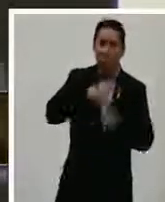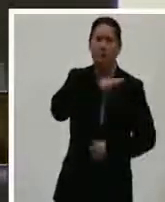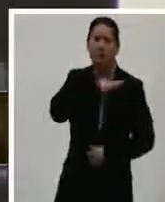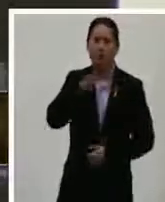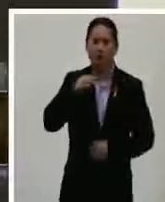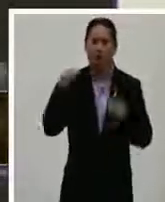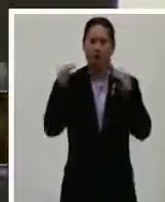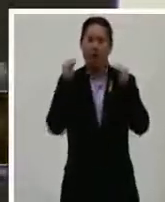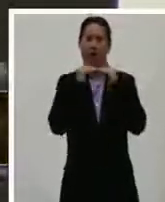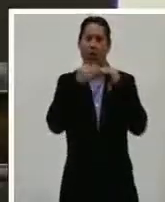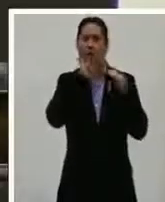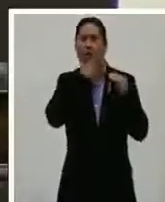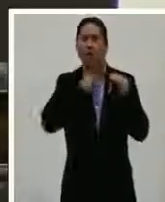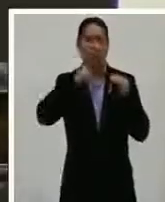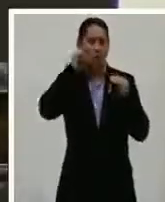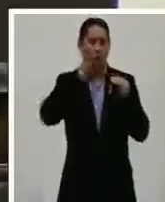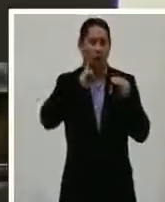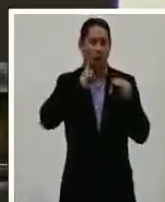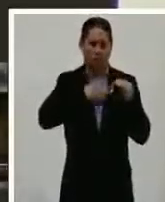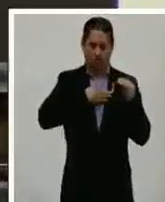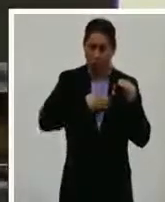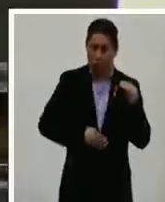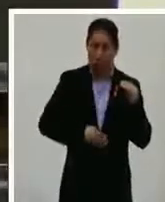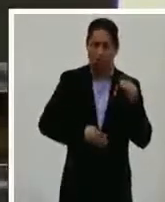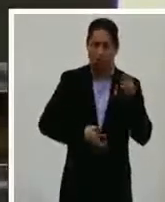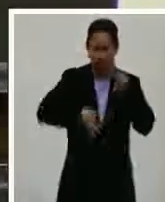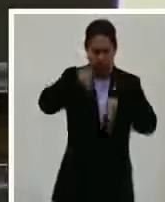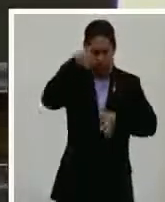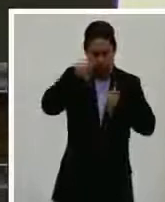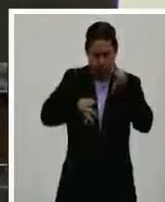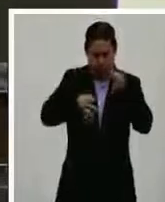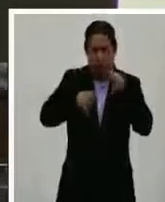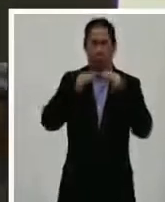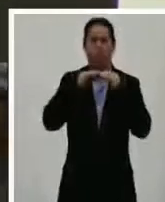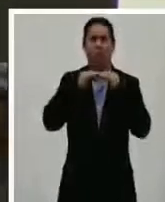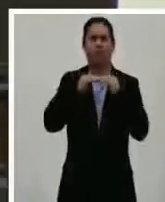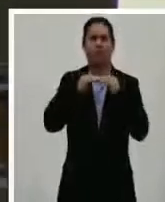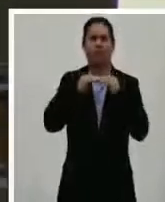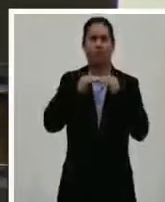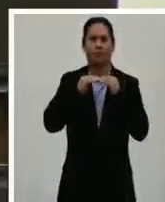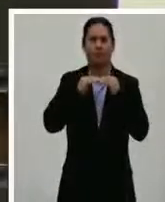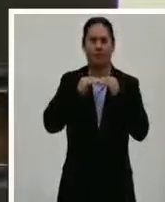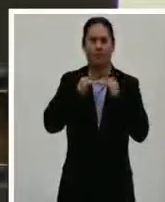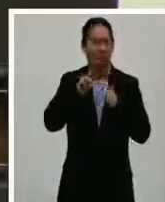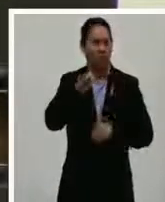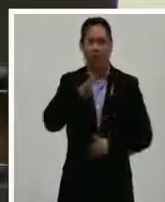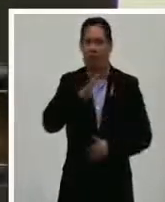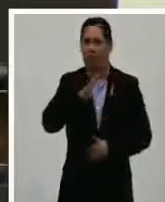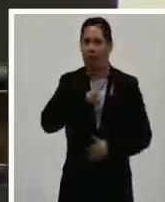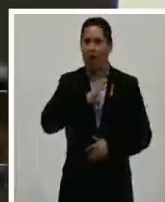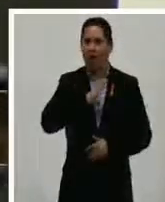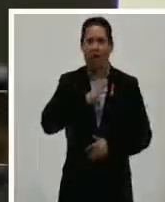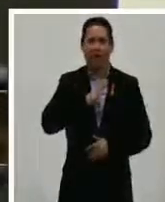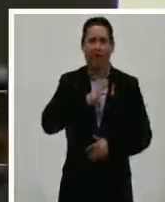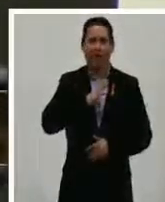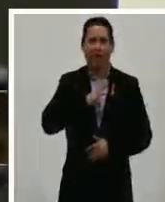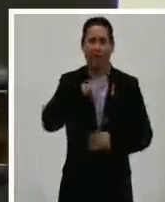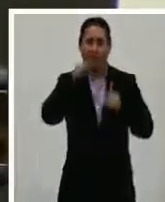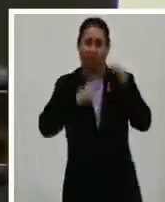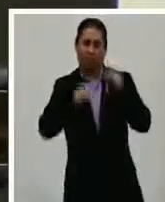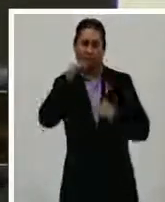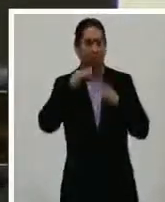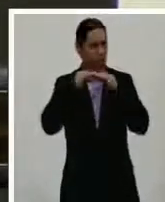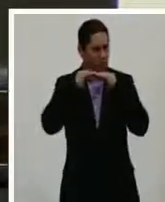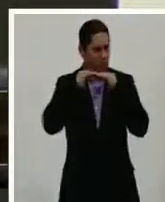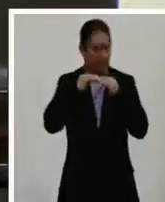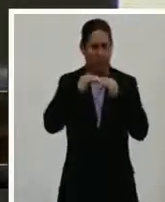equitativas y de igualdad de circunstancias para todos sin excepción al ser